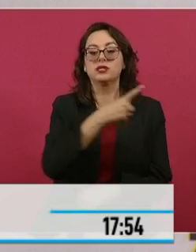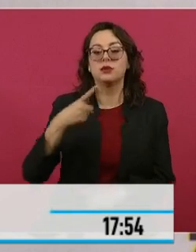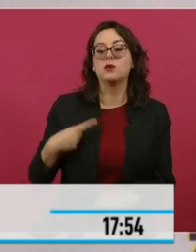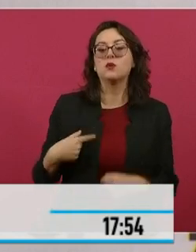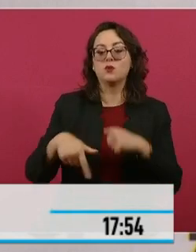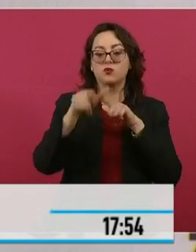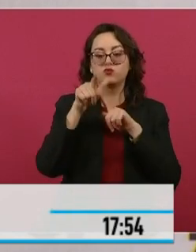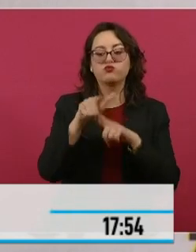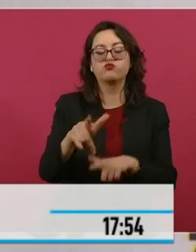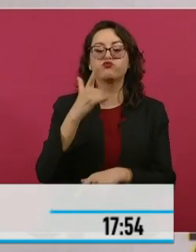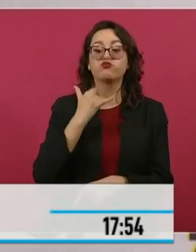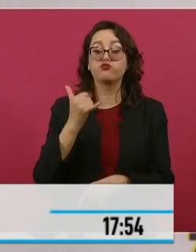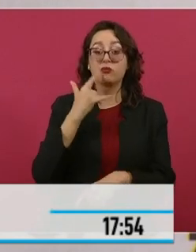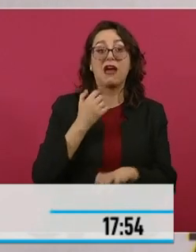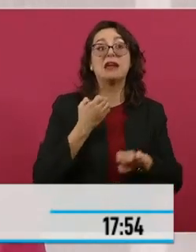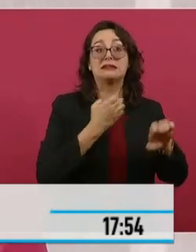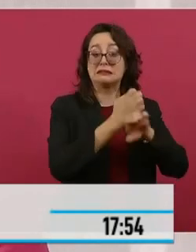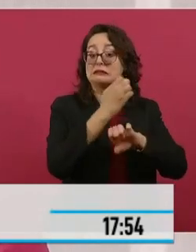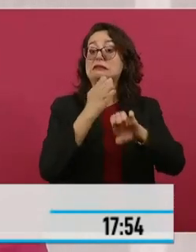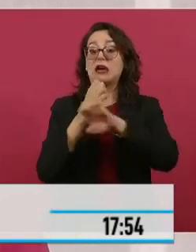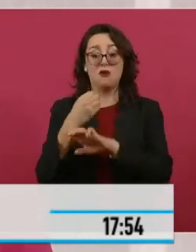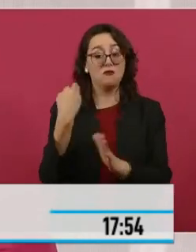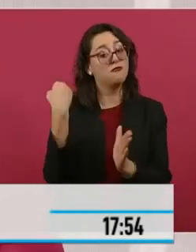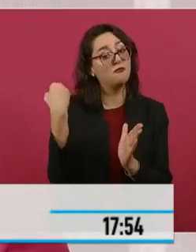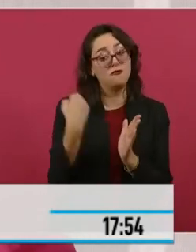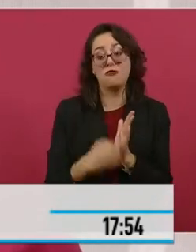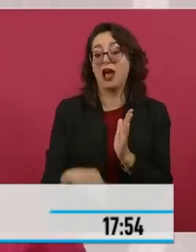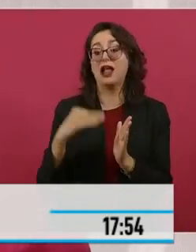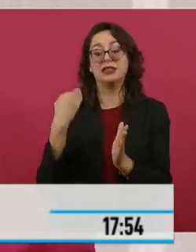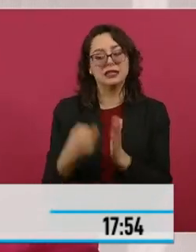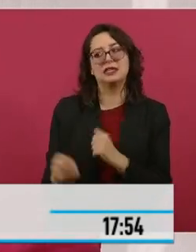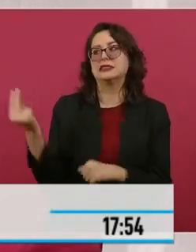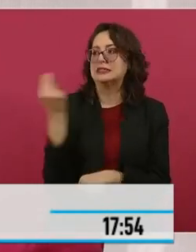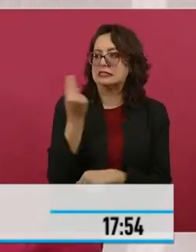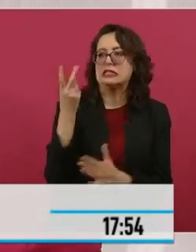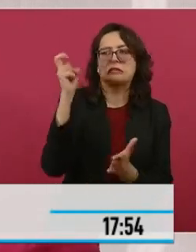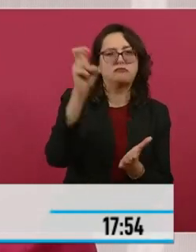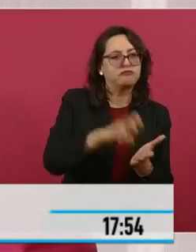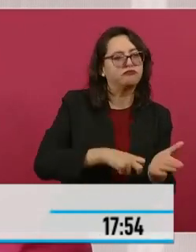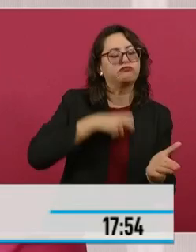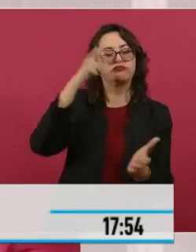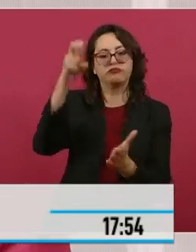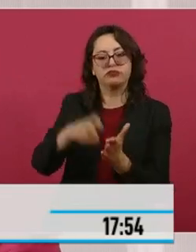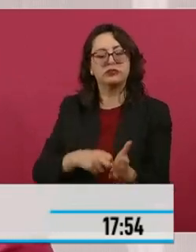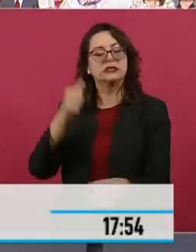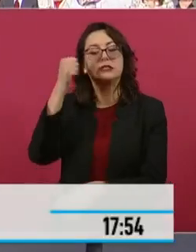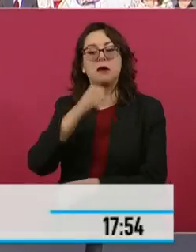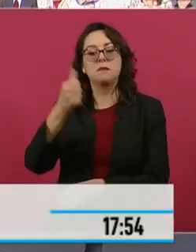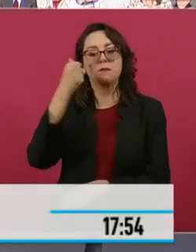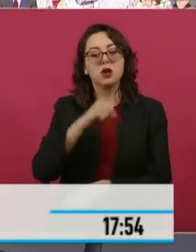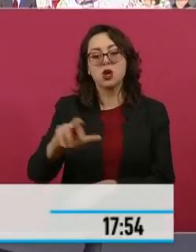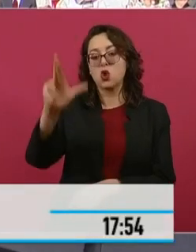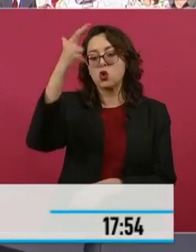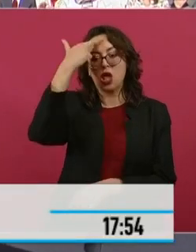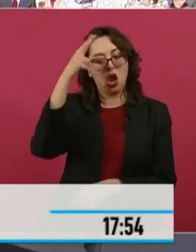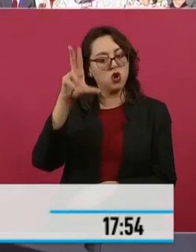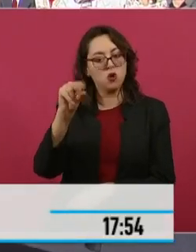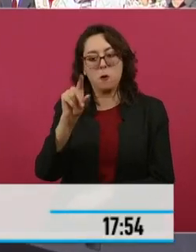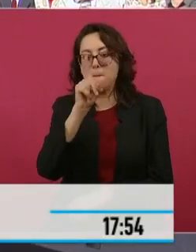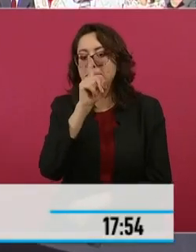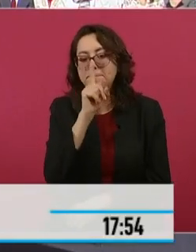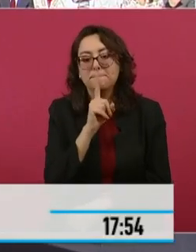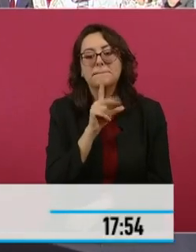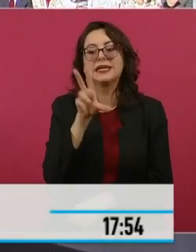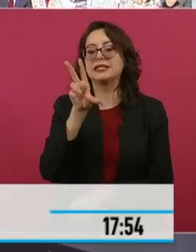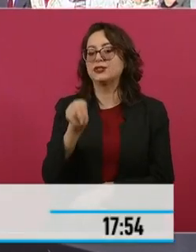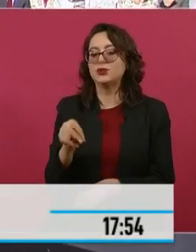nuestras entidades, sin olvidar los principios de no mentir, no robar y no traicionar